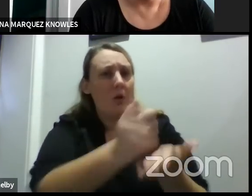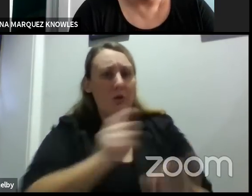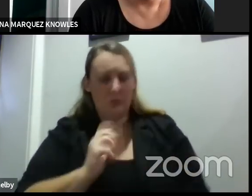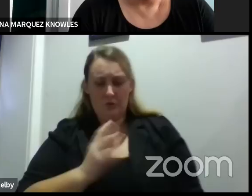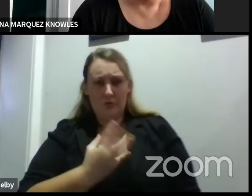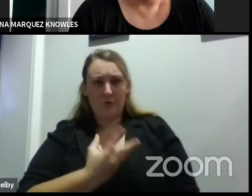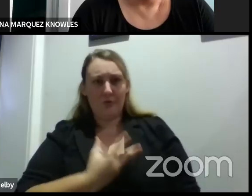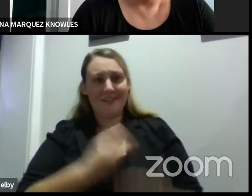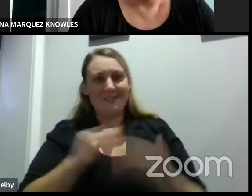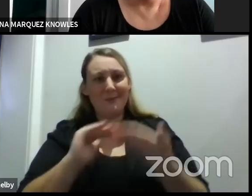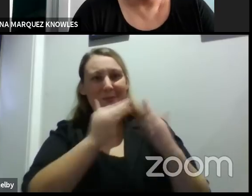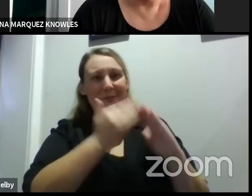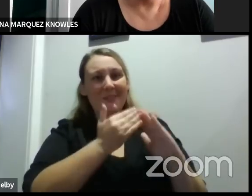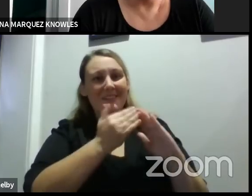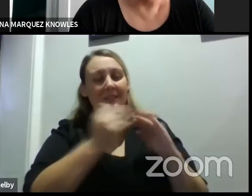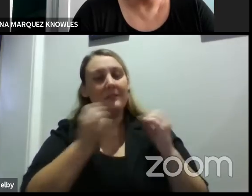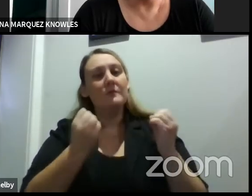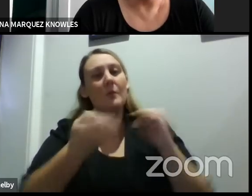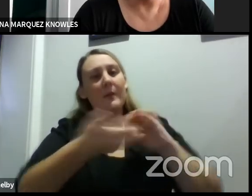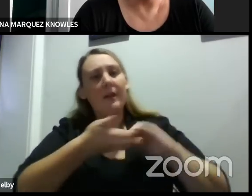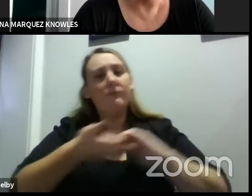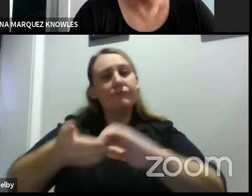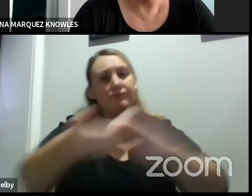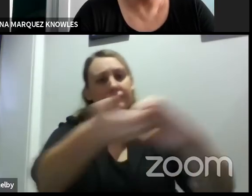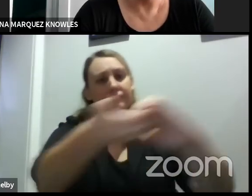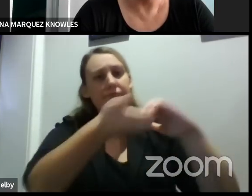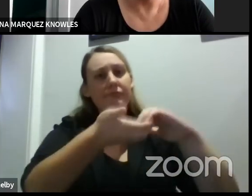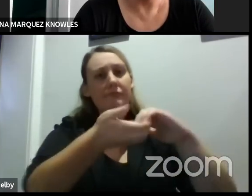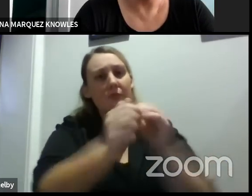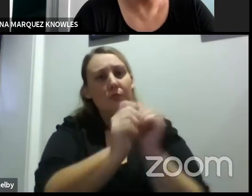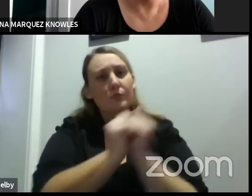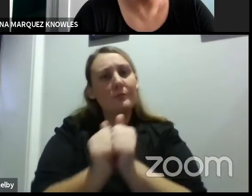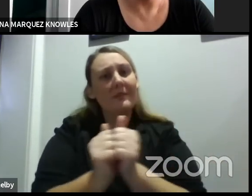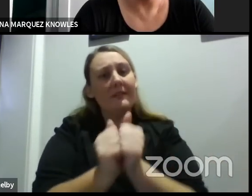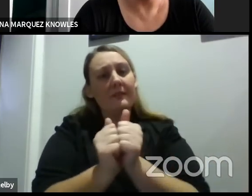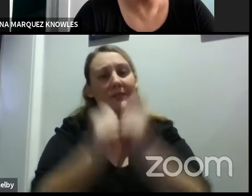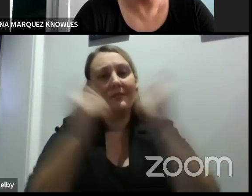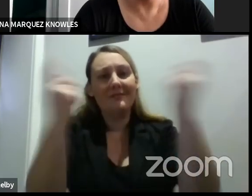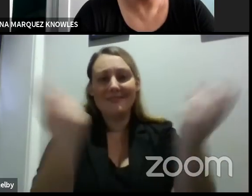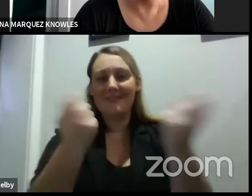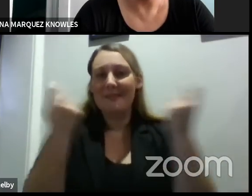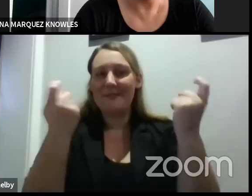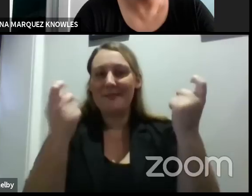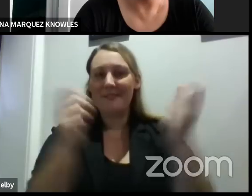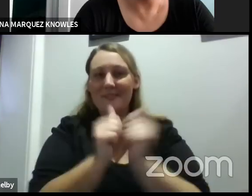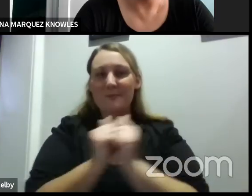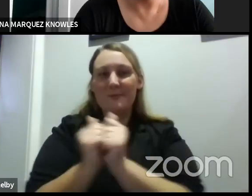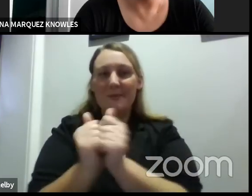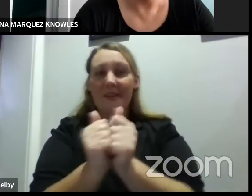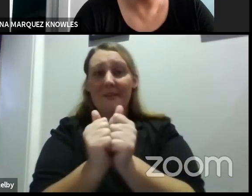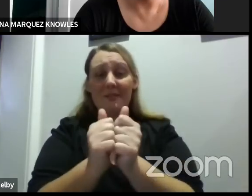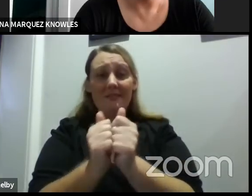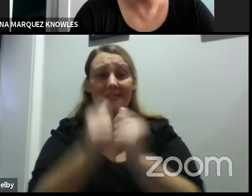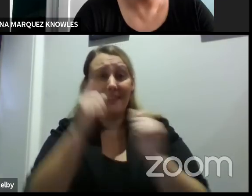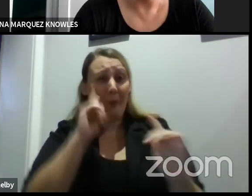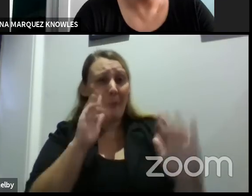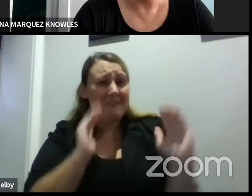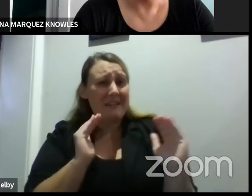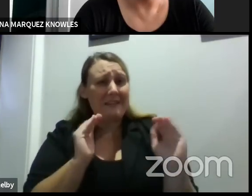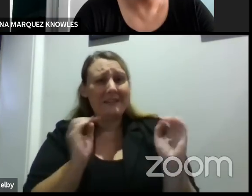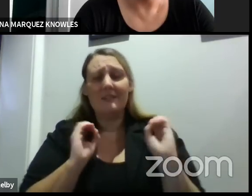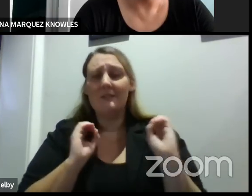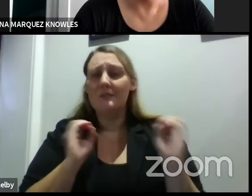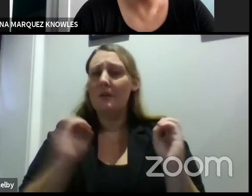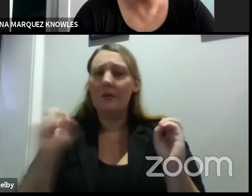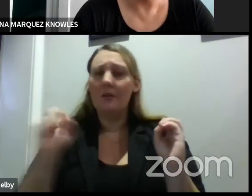able to come together, to band together and celebrate together. And hopefully no other transgender